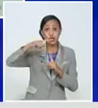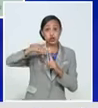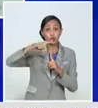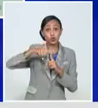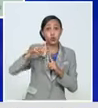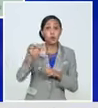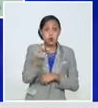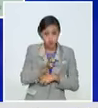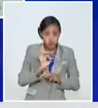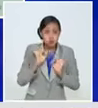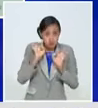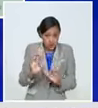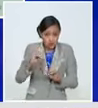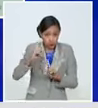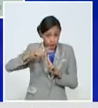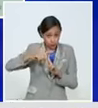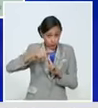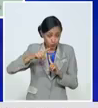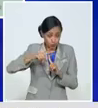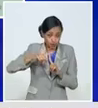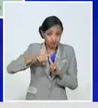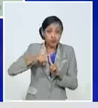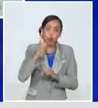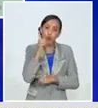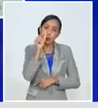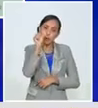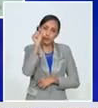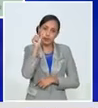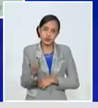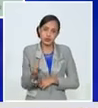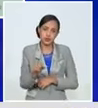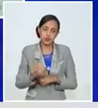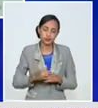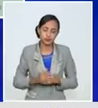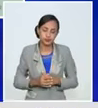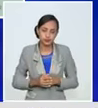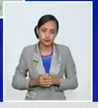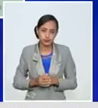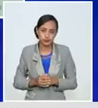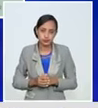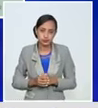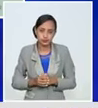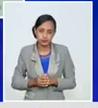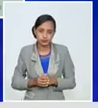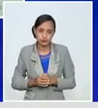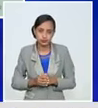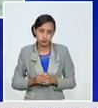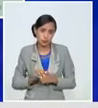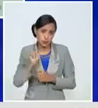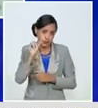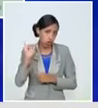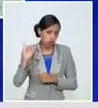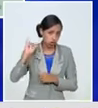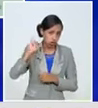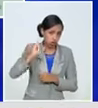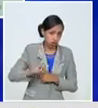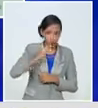del municipio de Las Tunas, se diagnostica un viajero